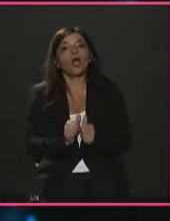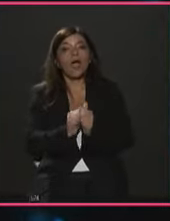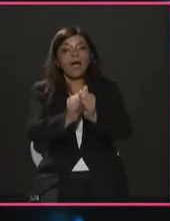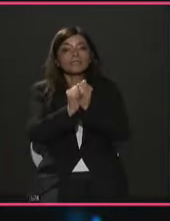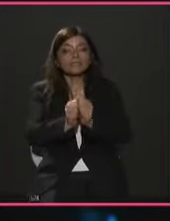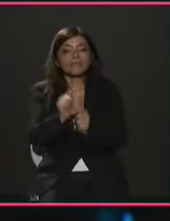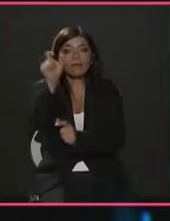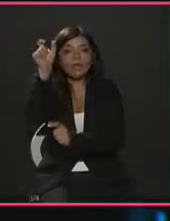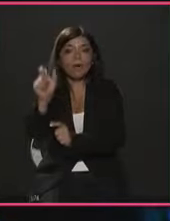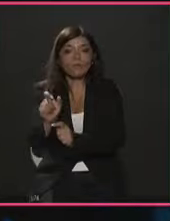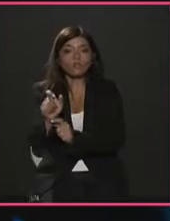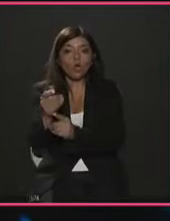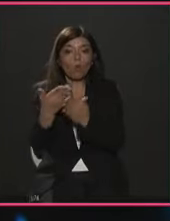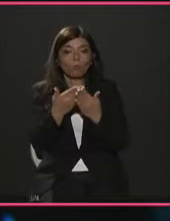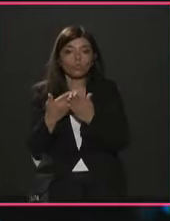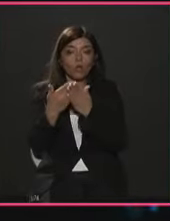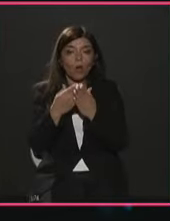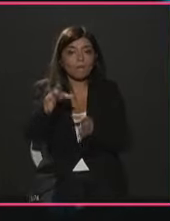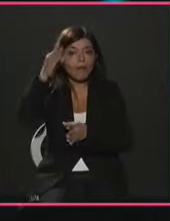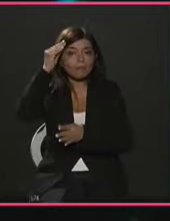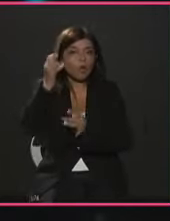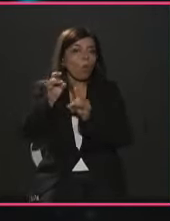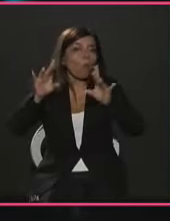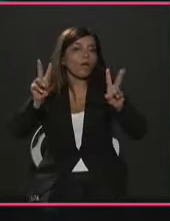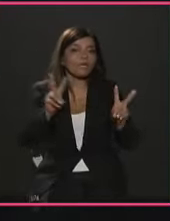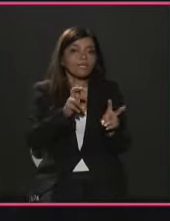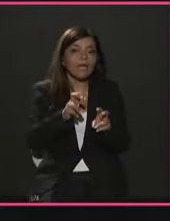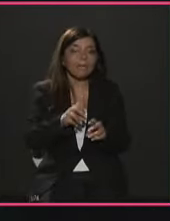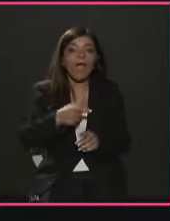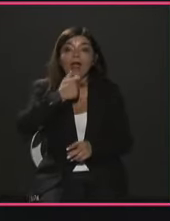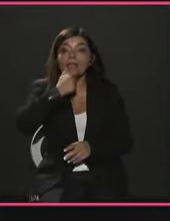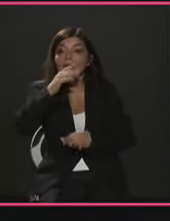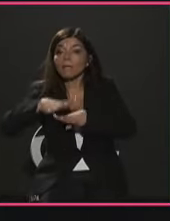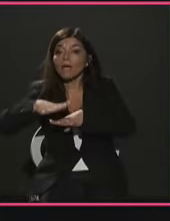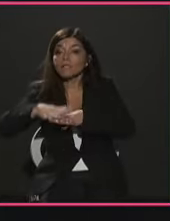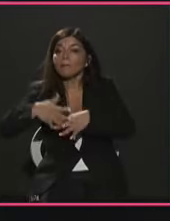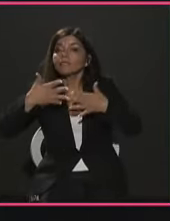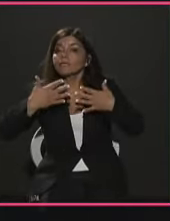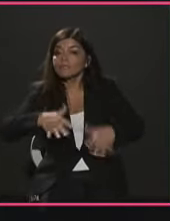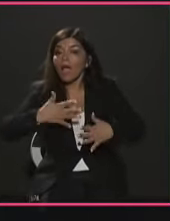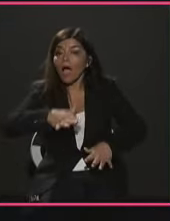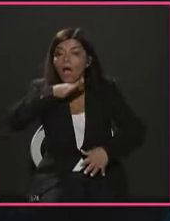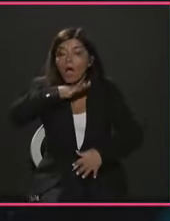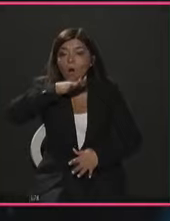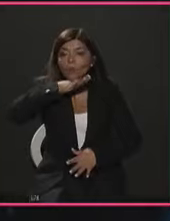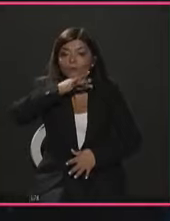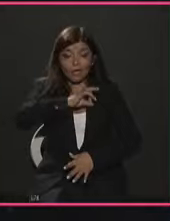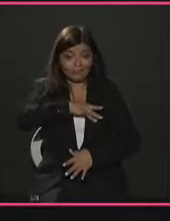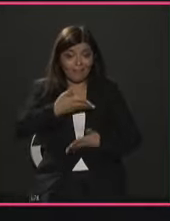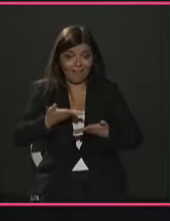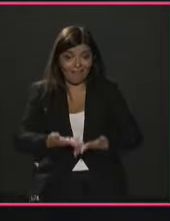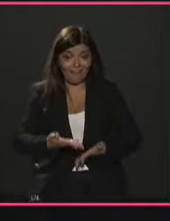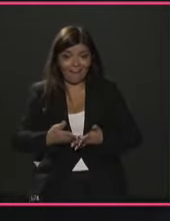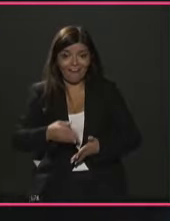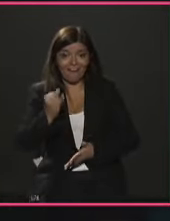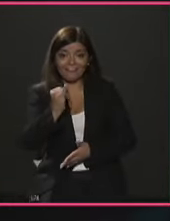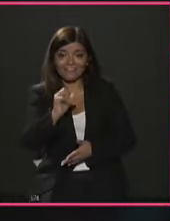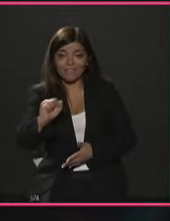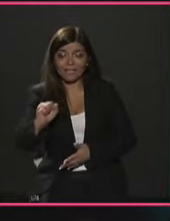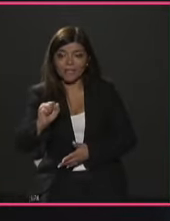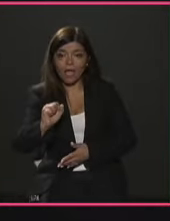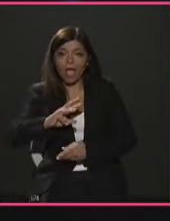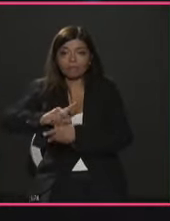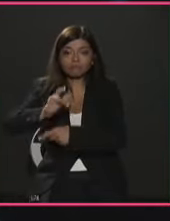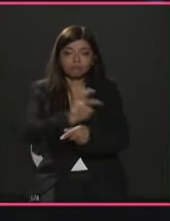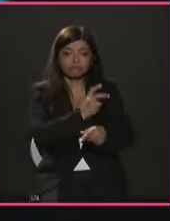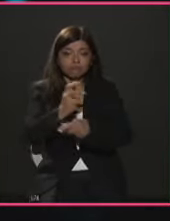personalizados por alumnos para aprender cualquier materia en inglés y matemáticas por ejemplo ya se usa en Chile en delincuencia